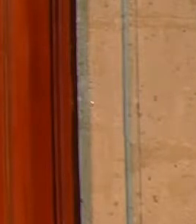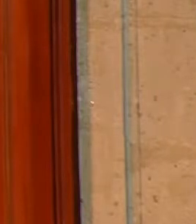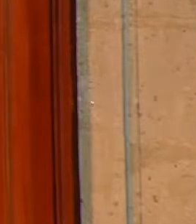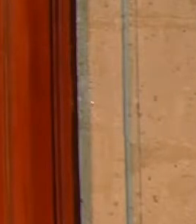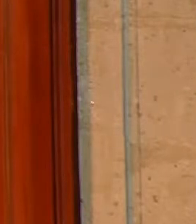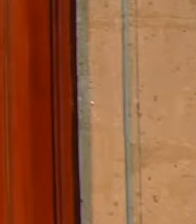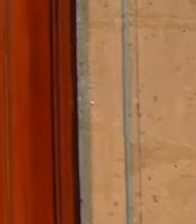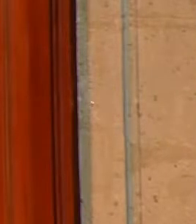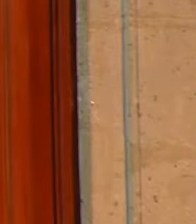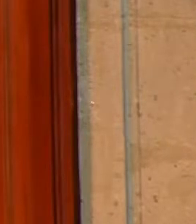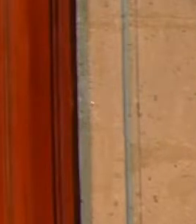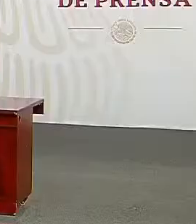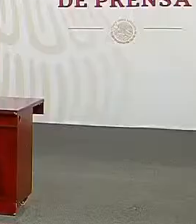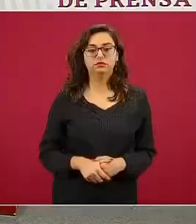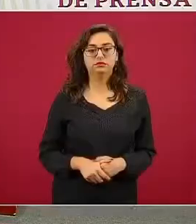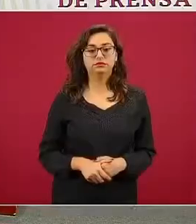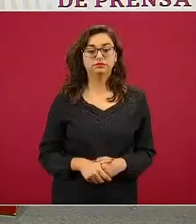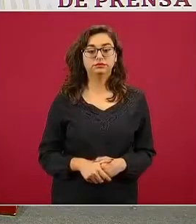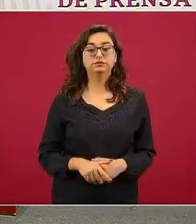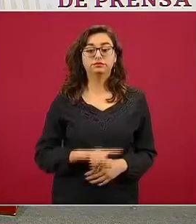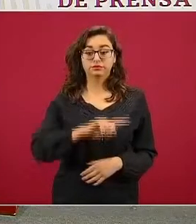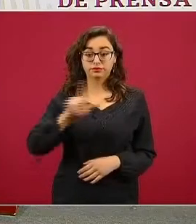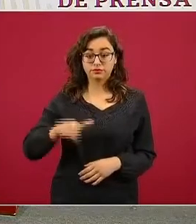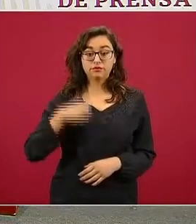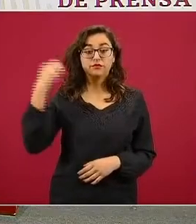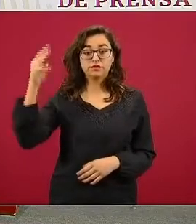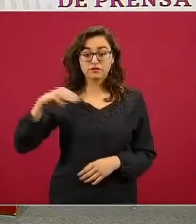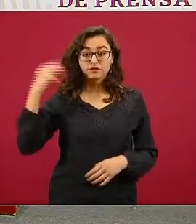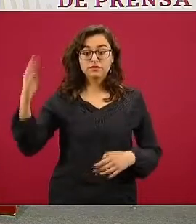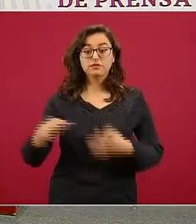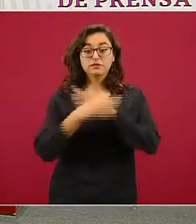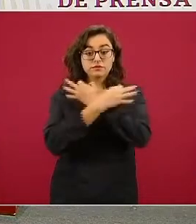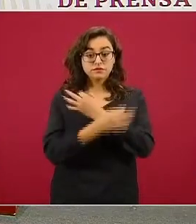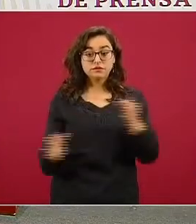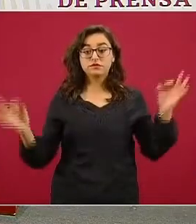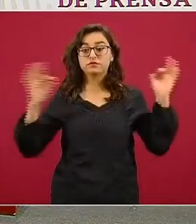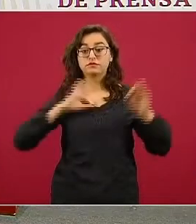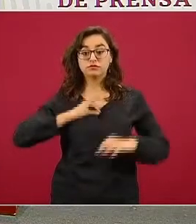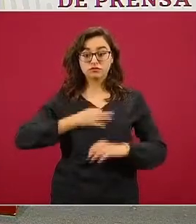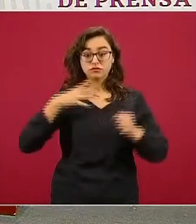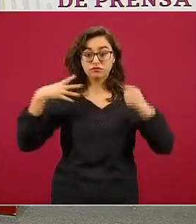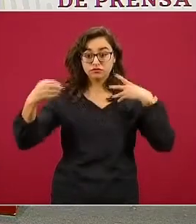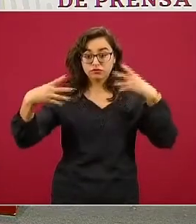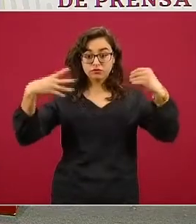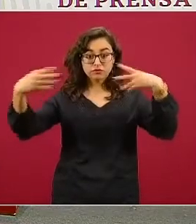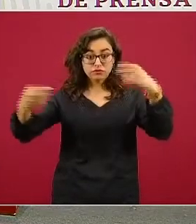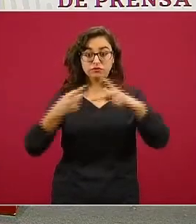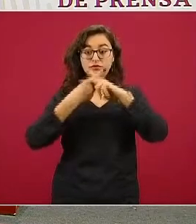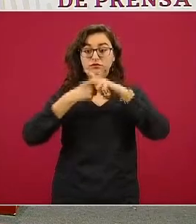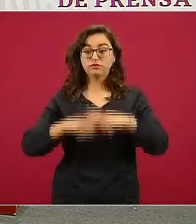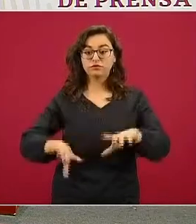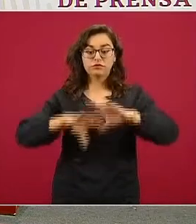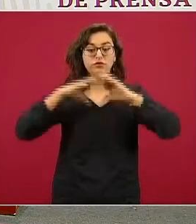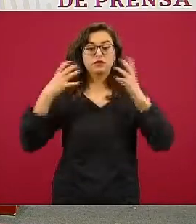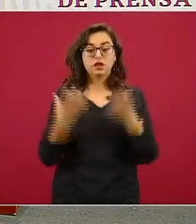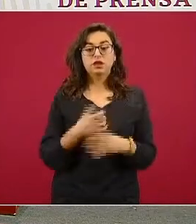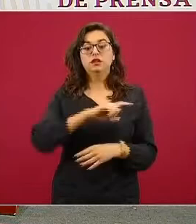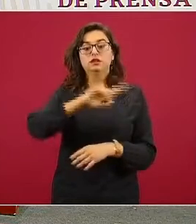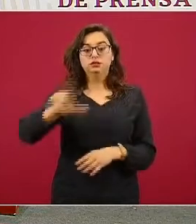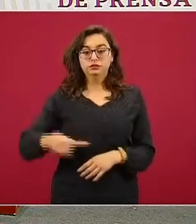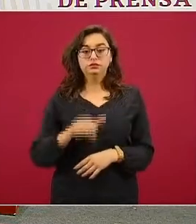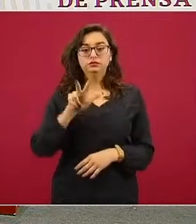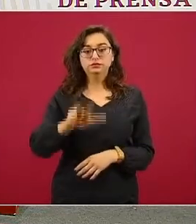se daba por declarada la pandemia a nivel mundial. Bueno, el día 18 de mayo se volvió a